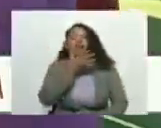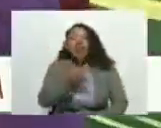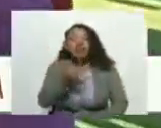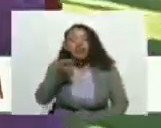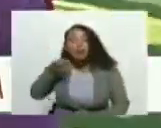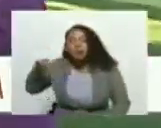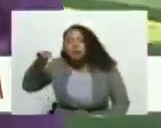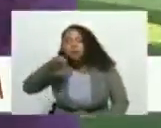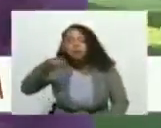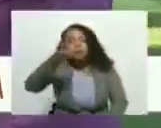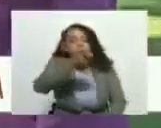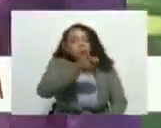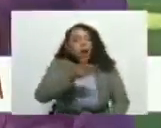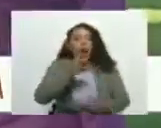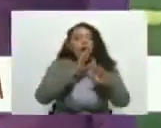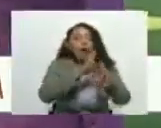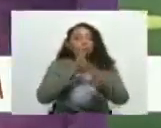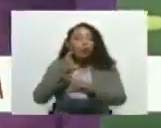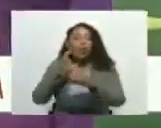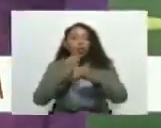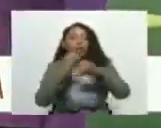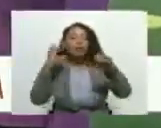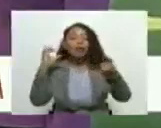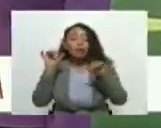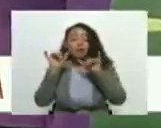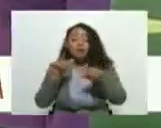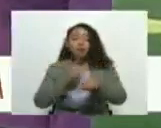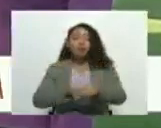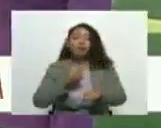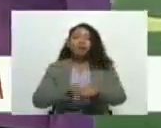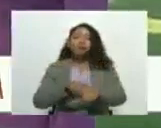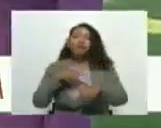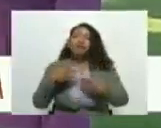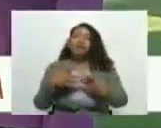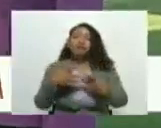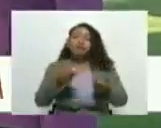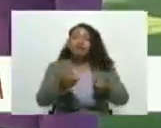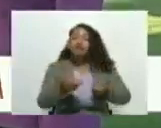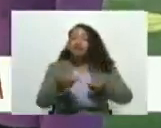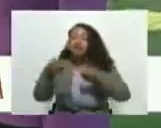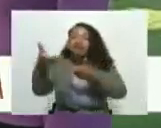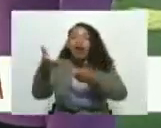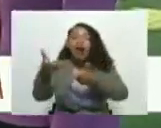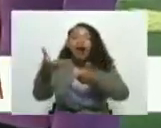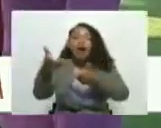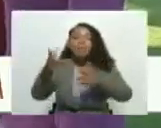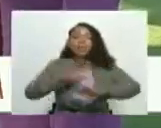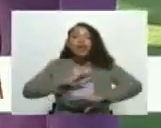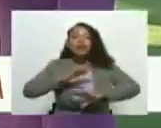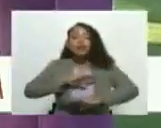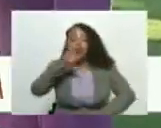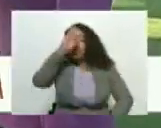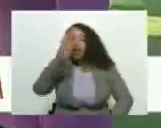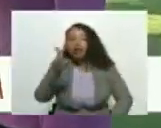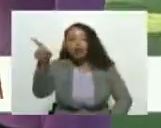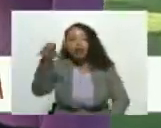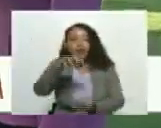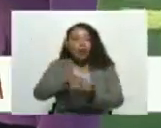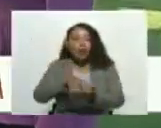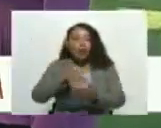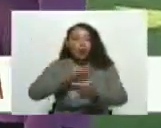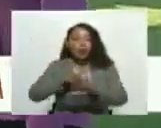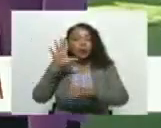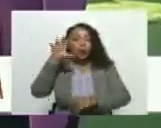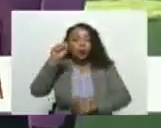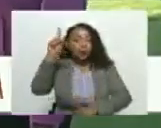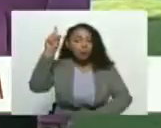búsqueda de repuestos a los transportistas y al mismo tiempo también de llevarle un beneficio directo del Estado, ya que esto se compra más barato que en la calle.